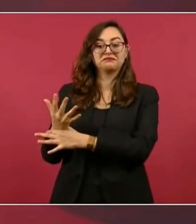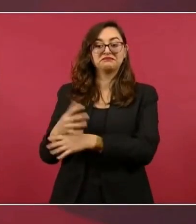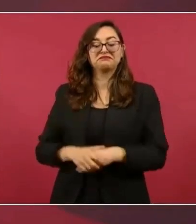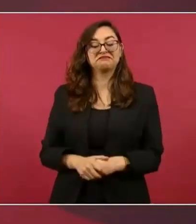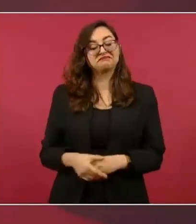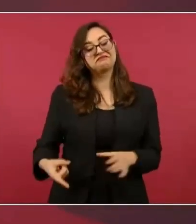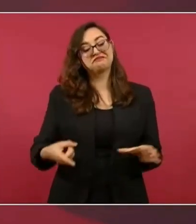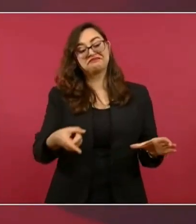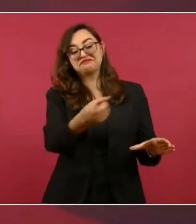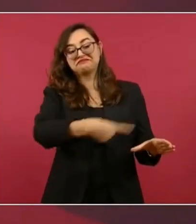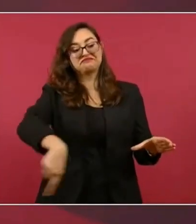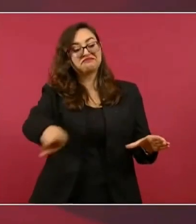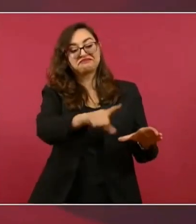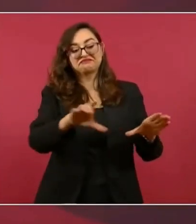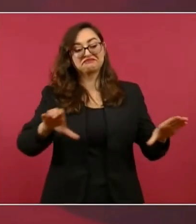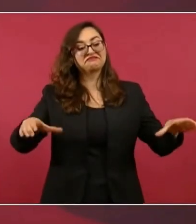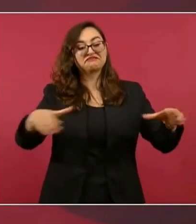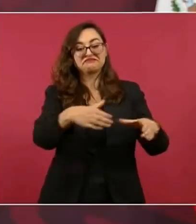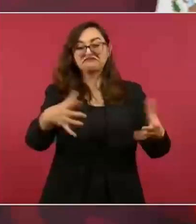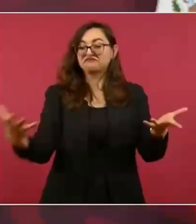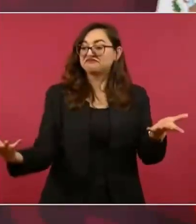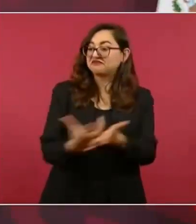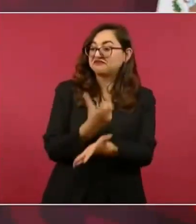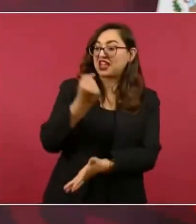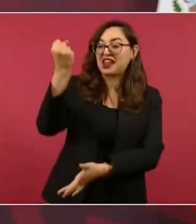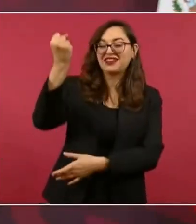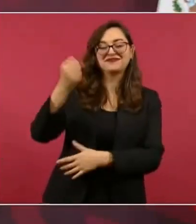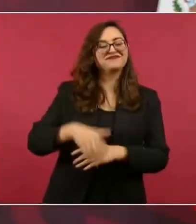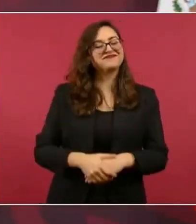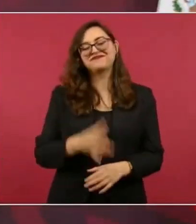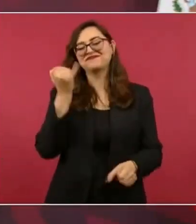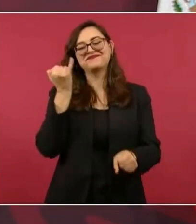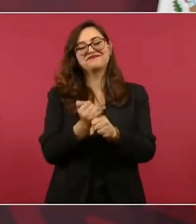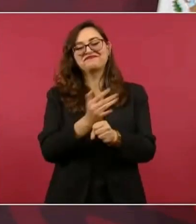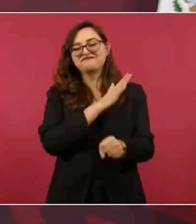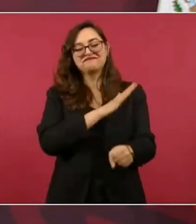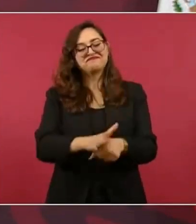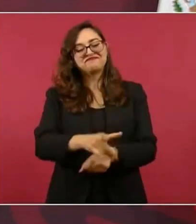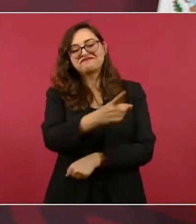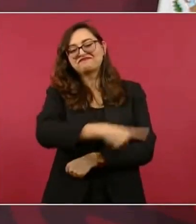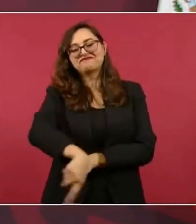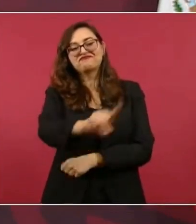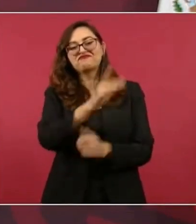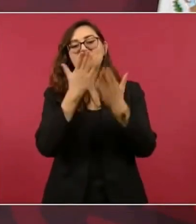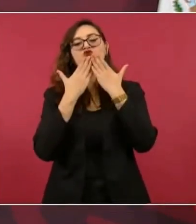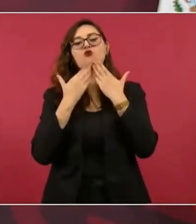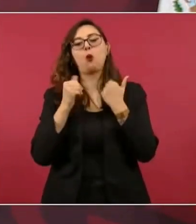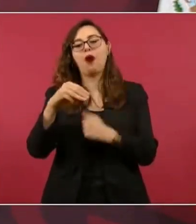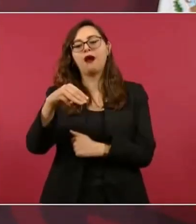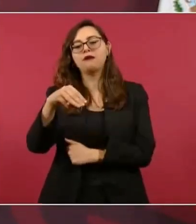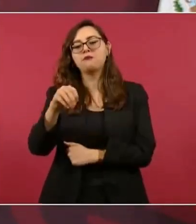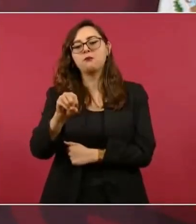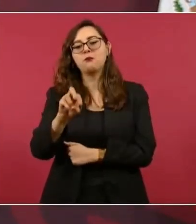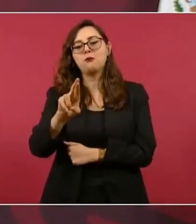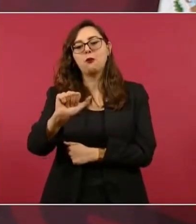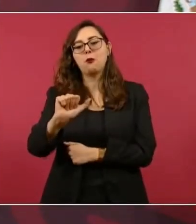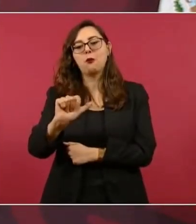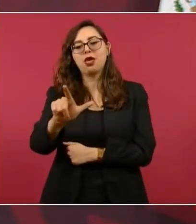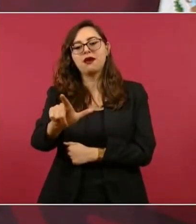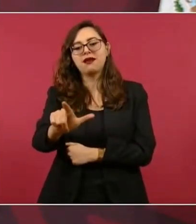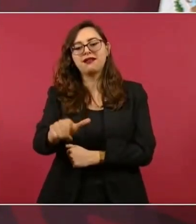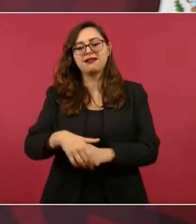el triunfo de la reacción es moralmente imposible.